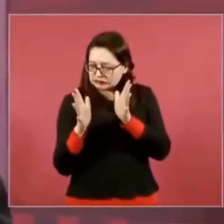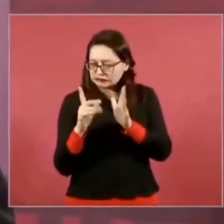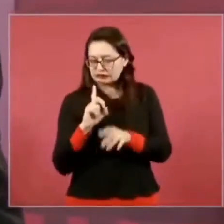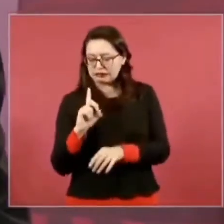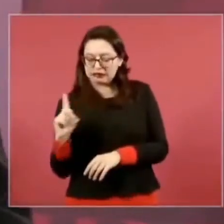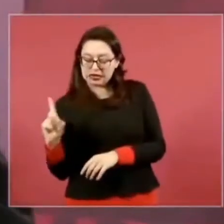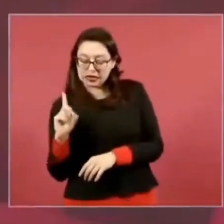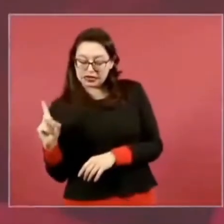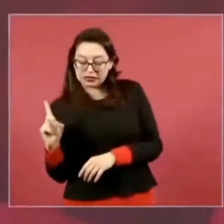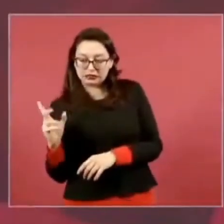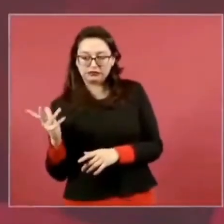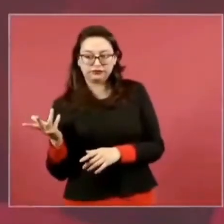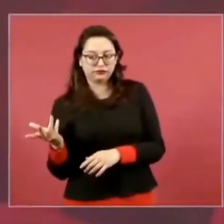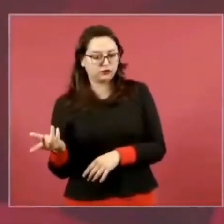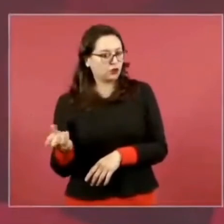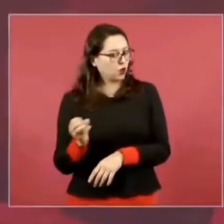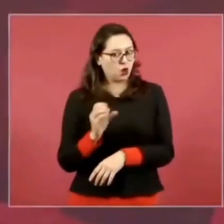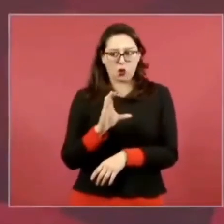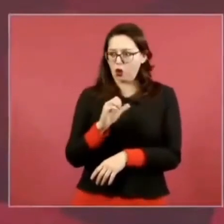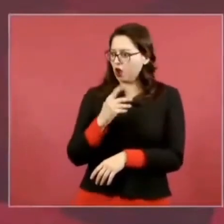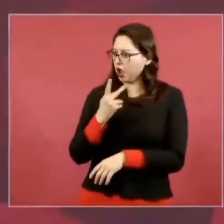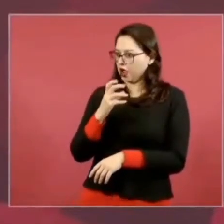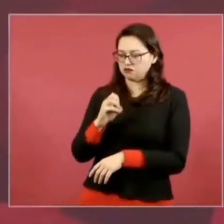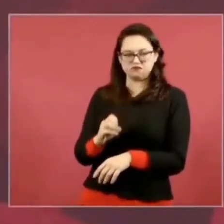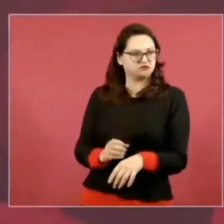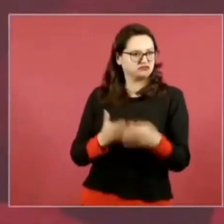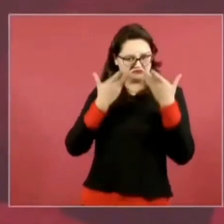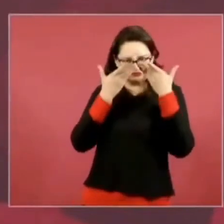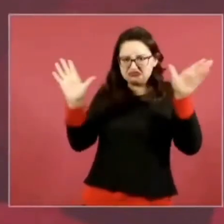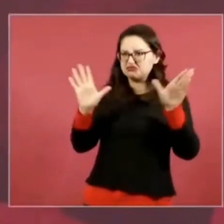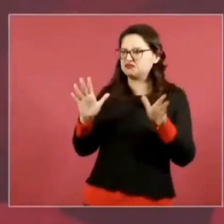y Ocampo era más radical.